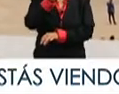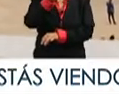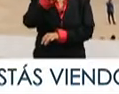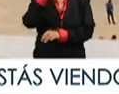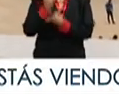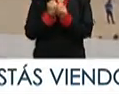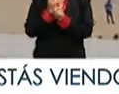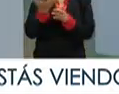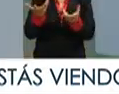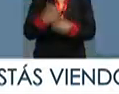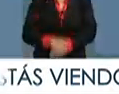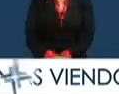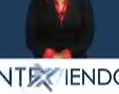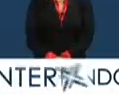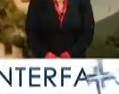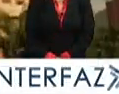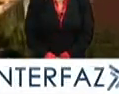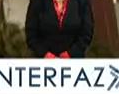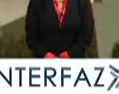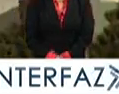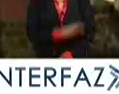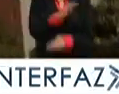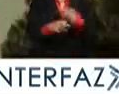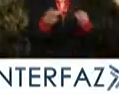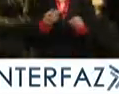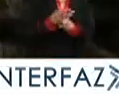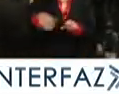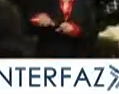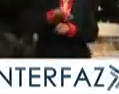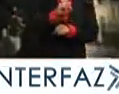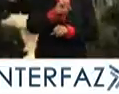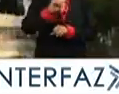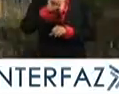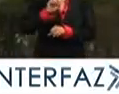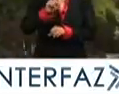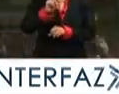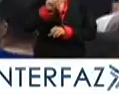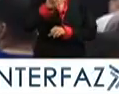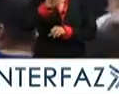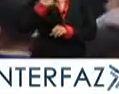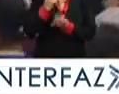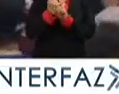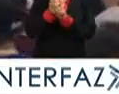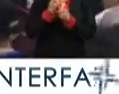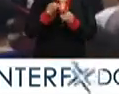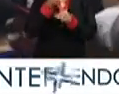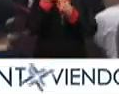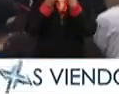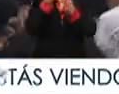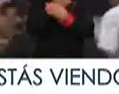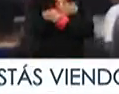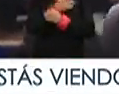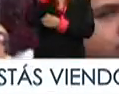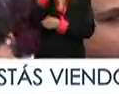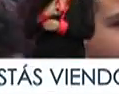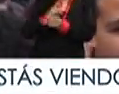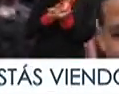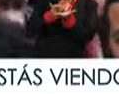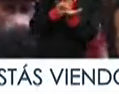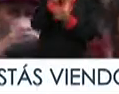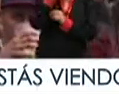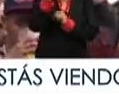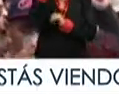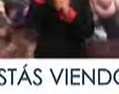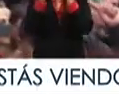para Interfaz. Y todo lo que ocurre en Sao Paulo con la cobertura de la Agencia Informativa de Educación de México